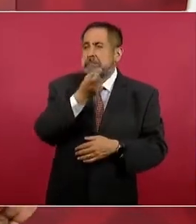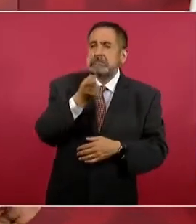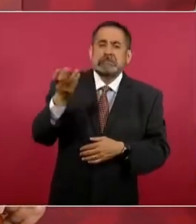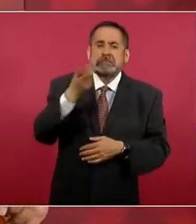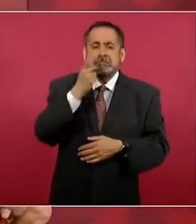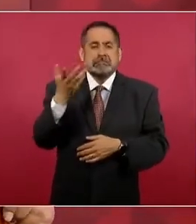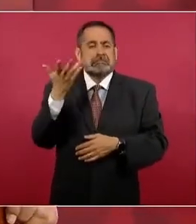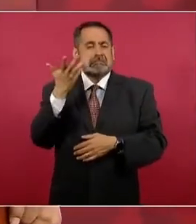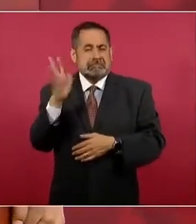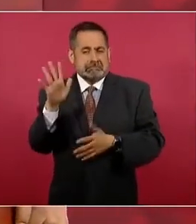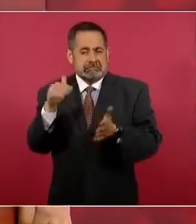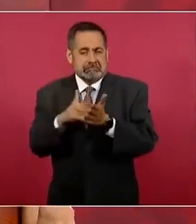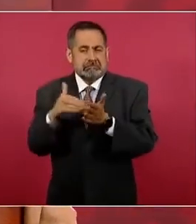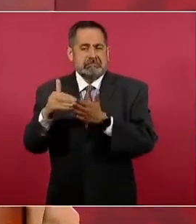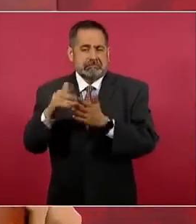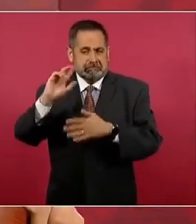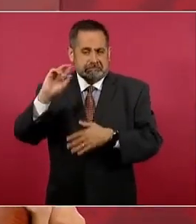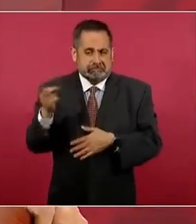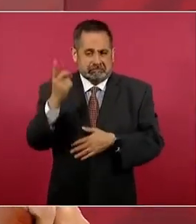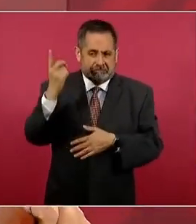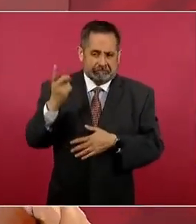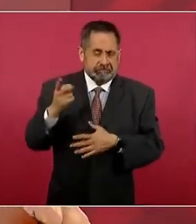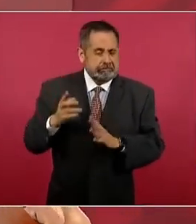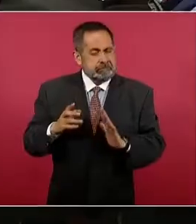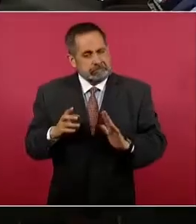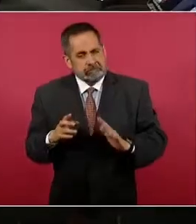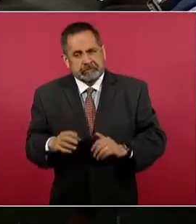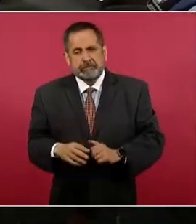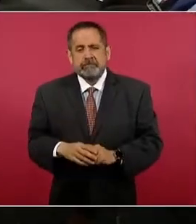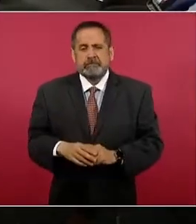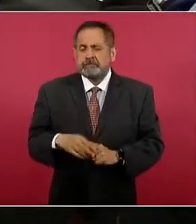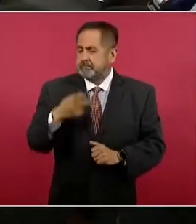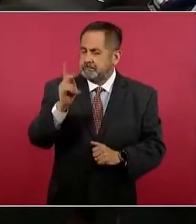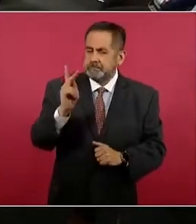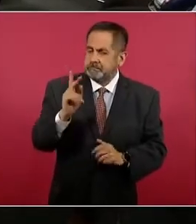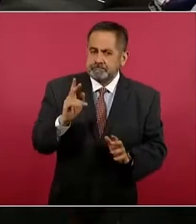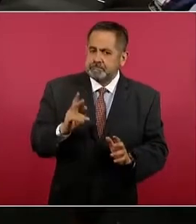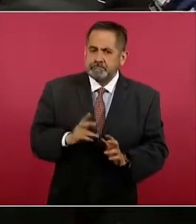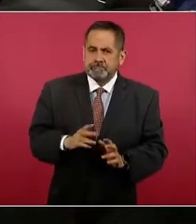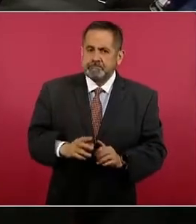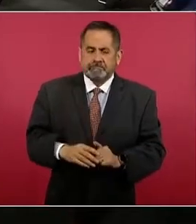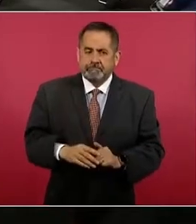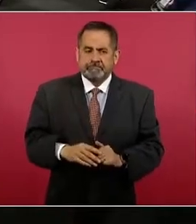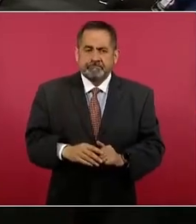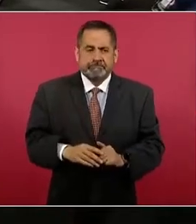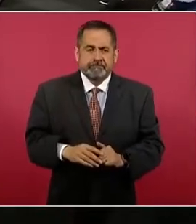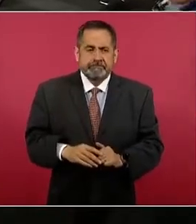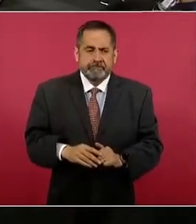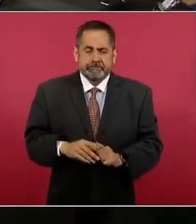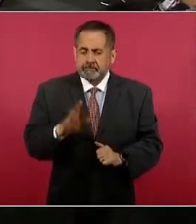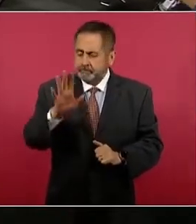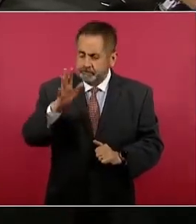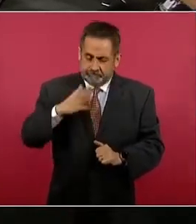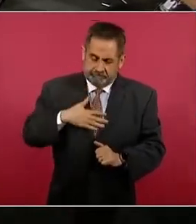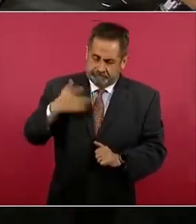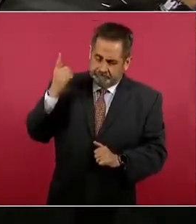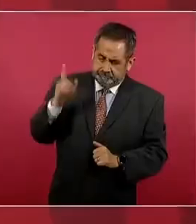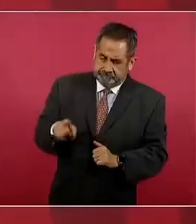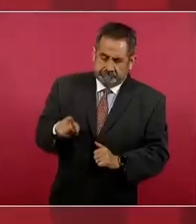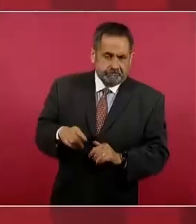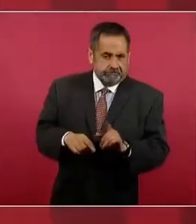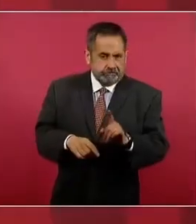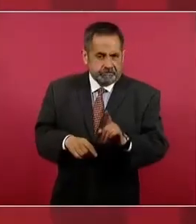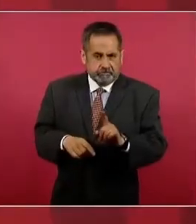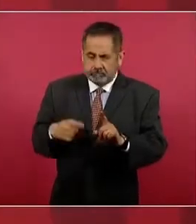millones de dólares. Pero la instrucción